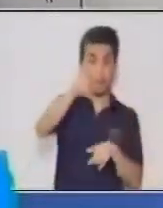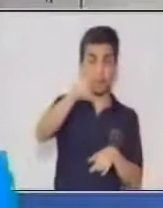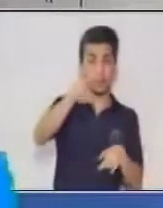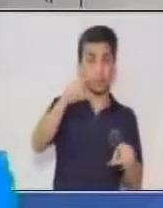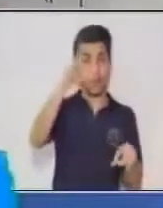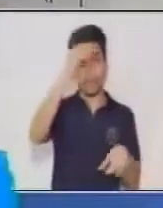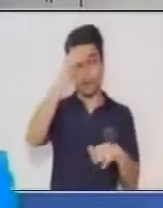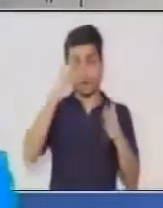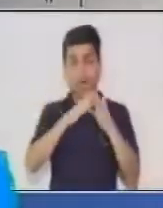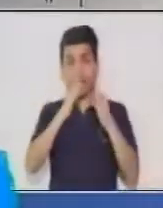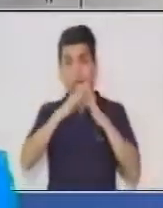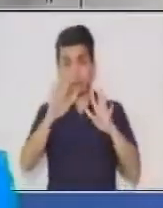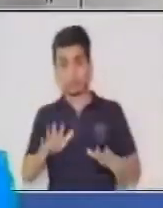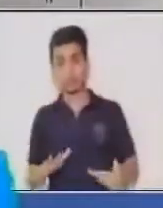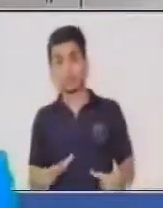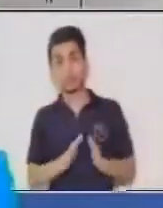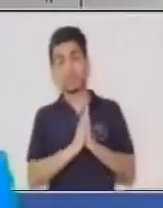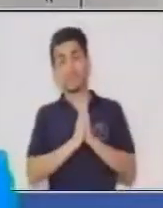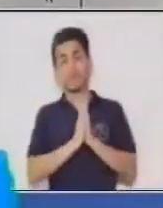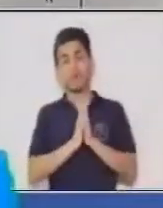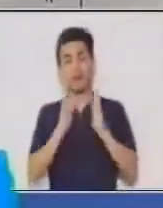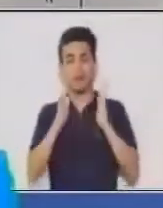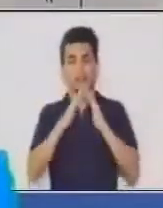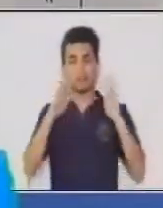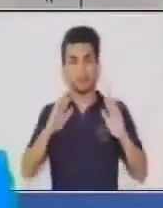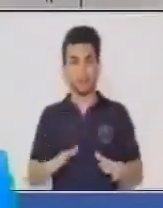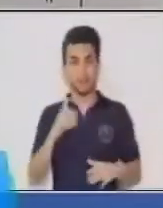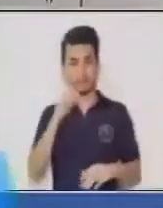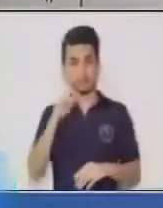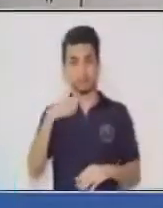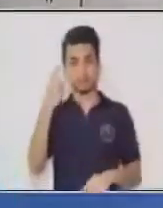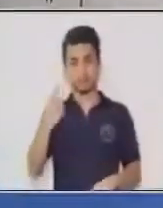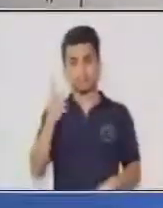aprendan en casa. Así que por favor, quédense en casa. Nos vemos.